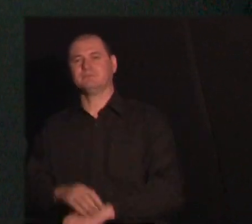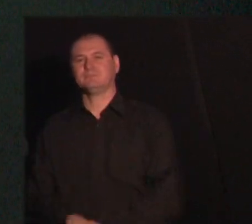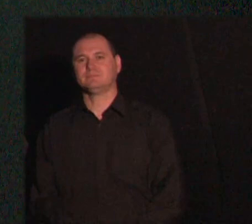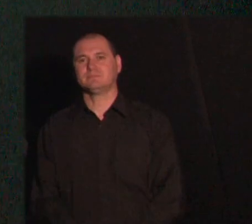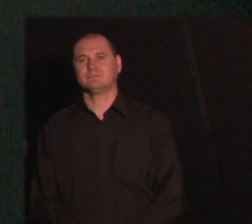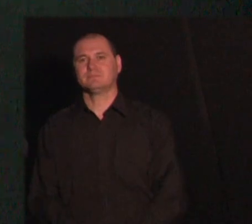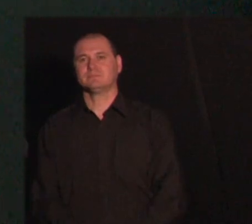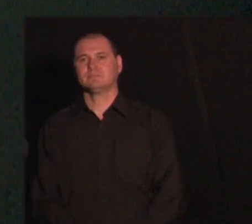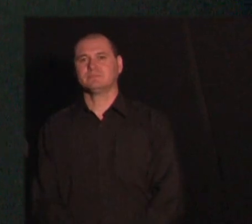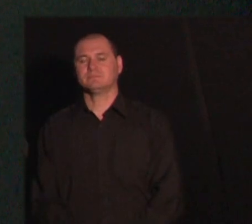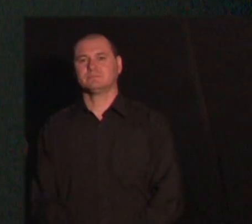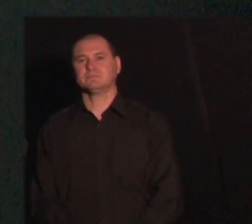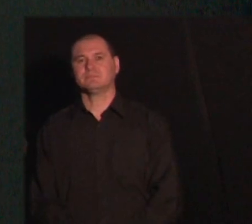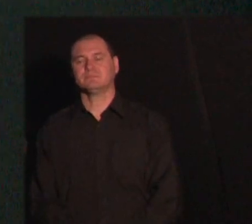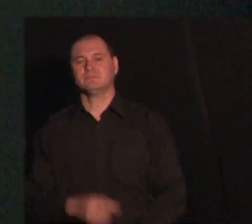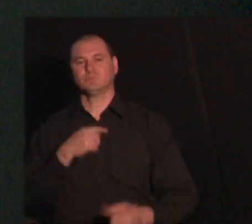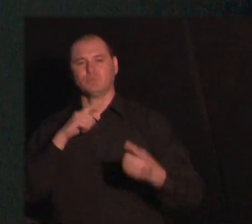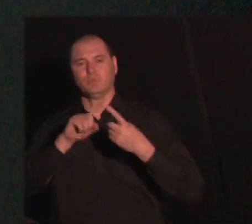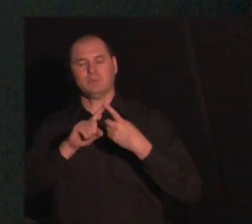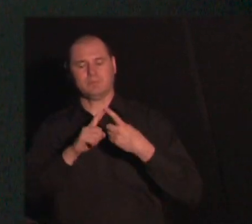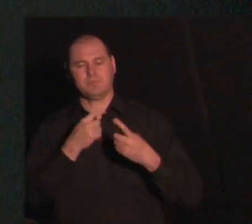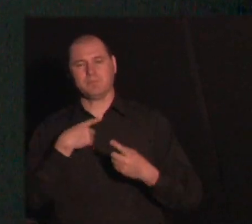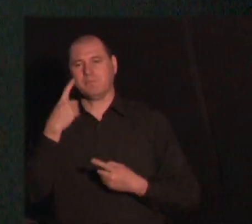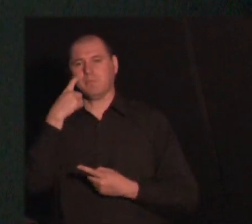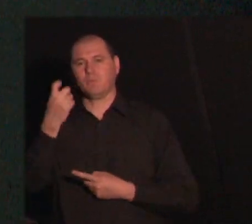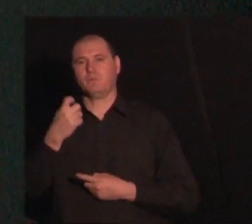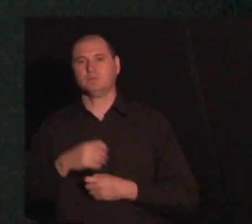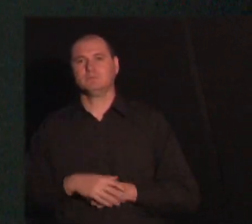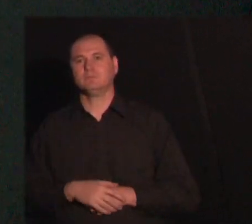Y conecté conmigo y me di cuenta de que